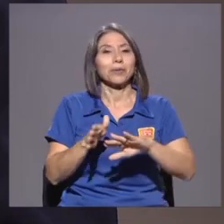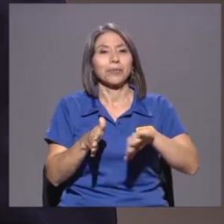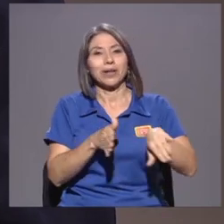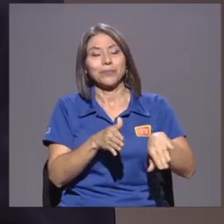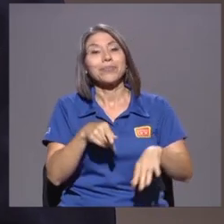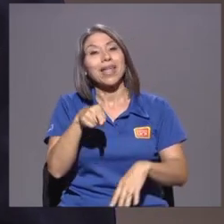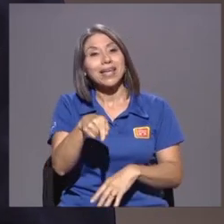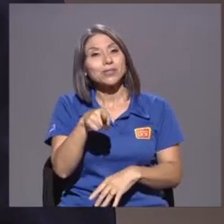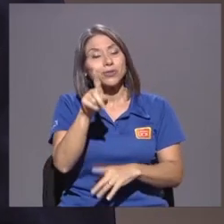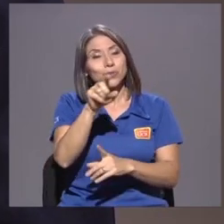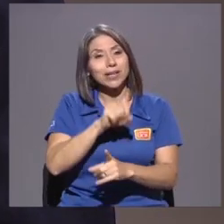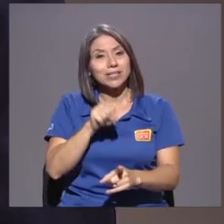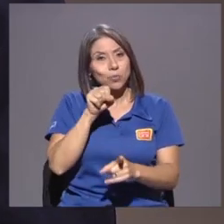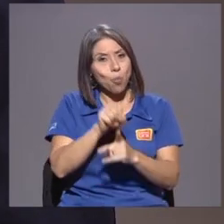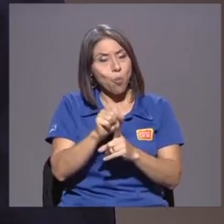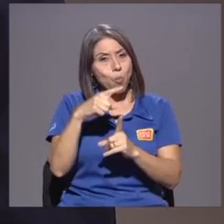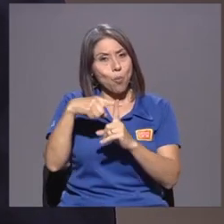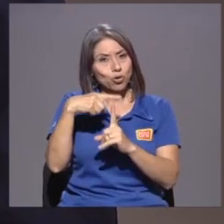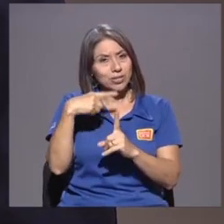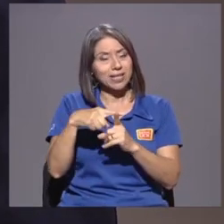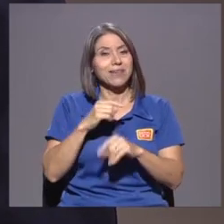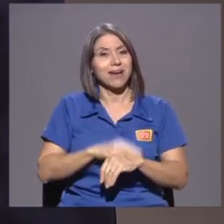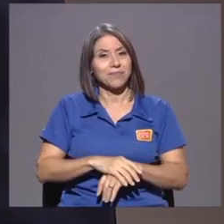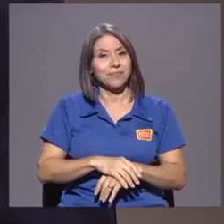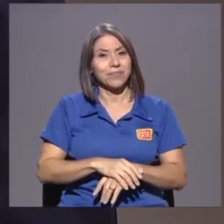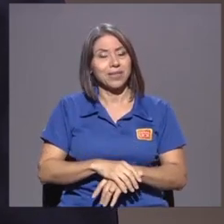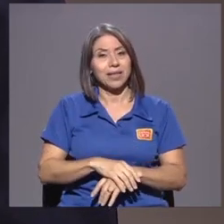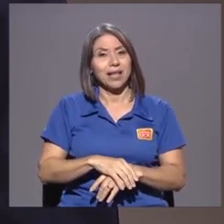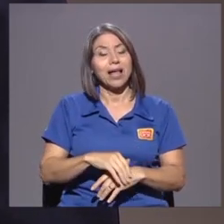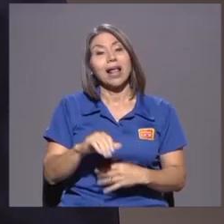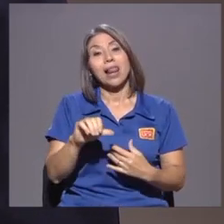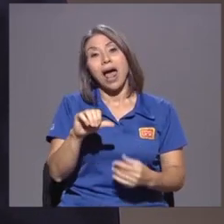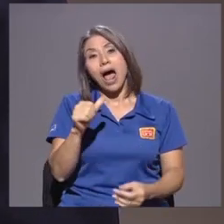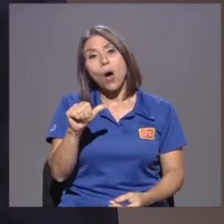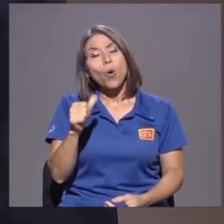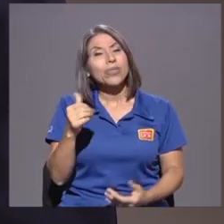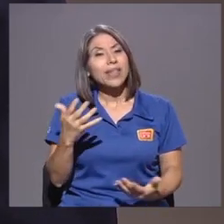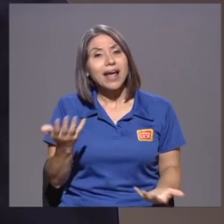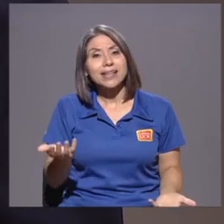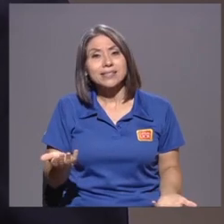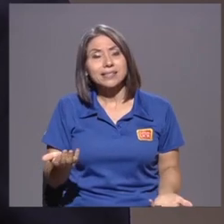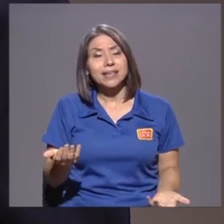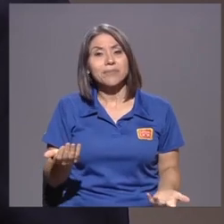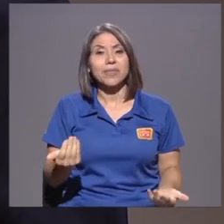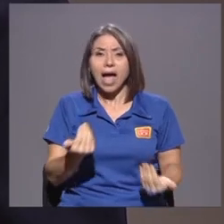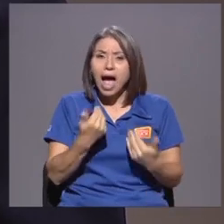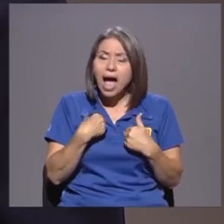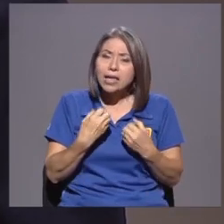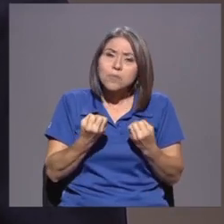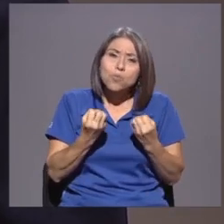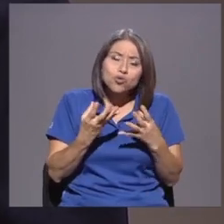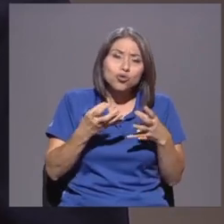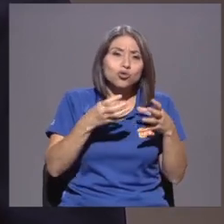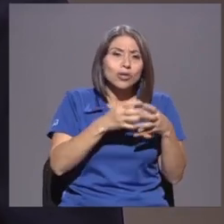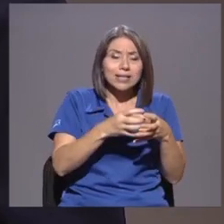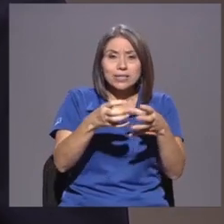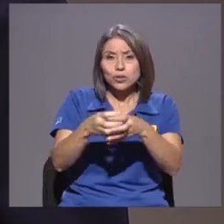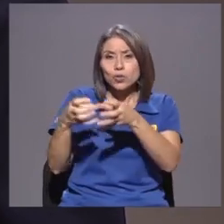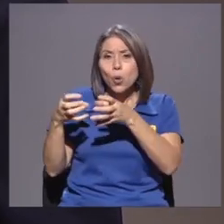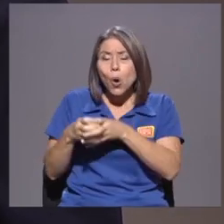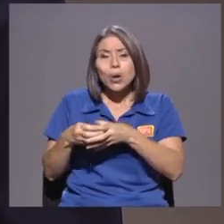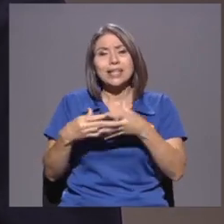una situación positiva la otra es que bueno hay muchos sectores que se